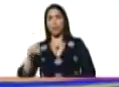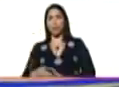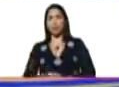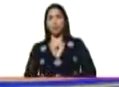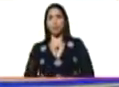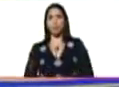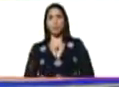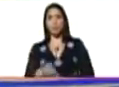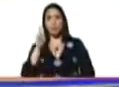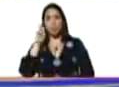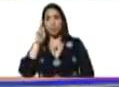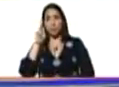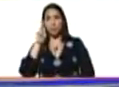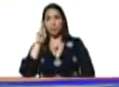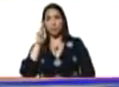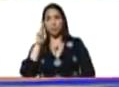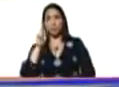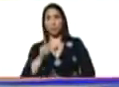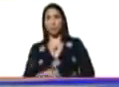profesor